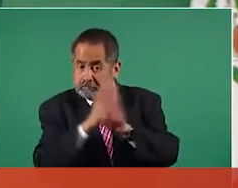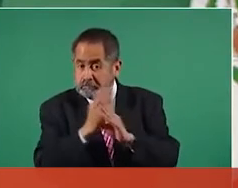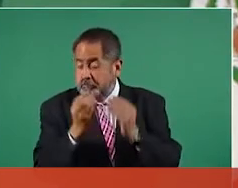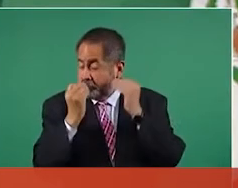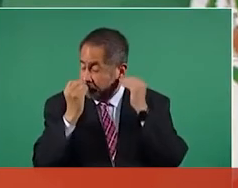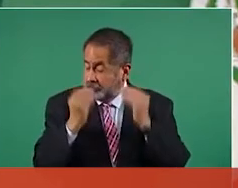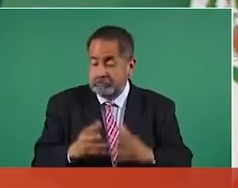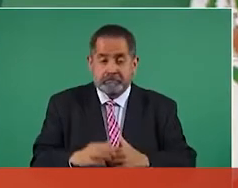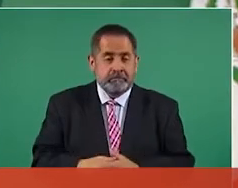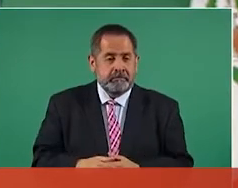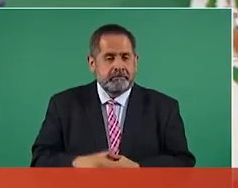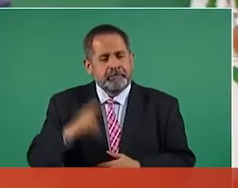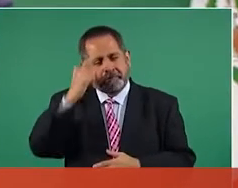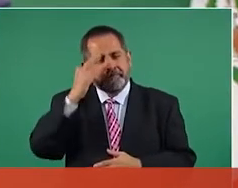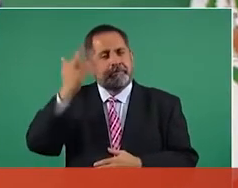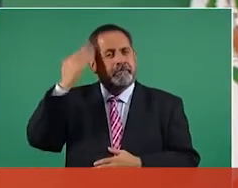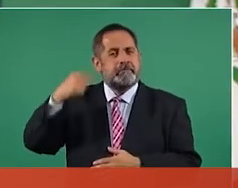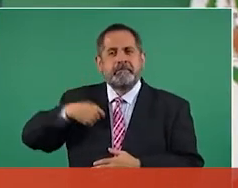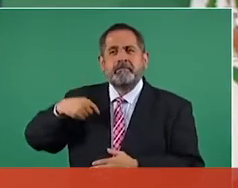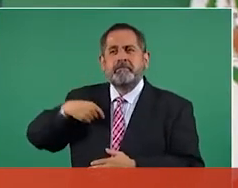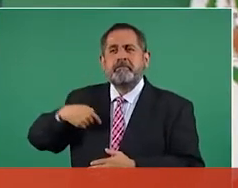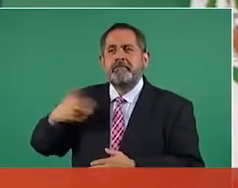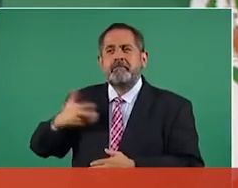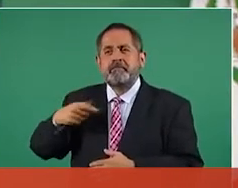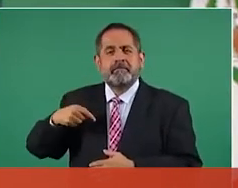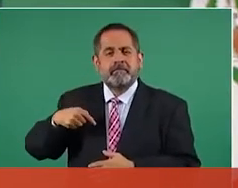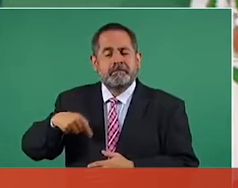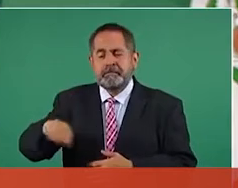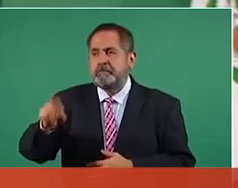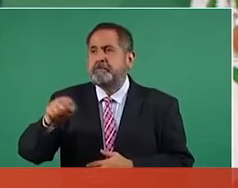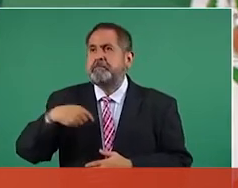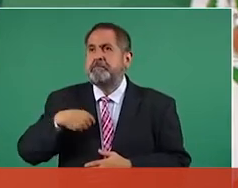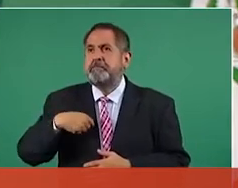Cuando hubo un movimiento